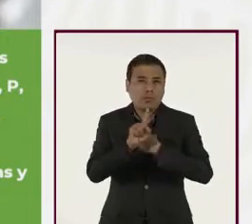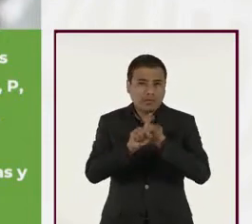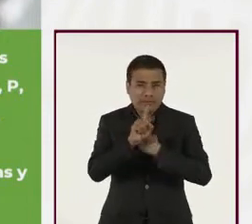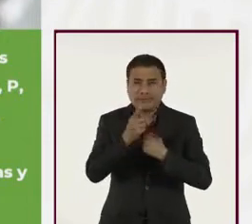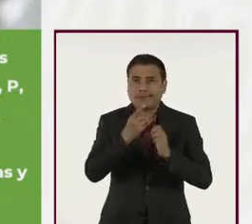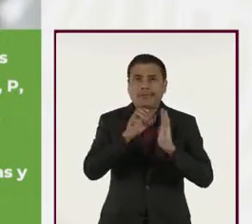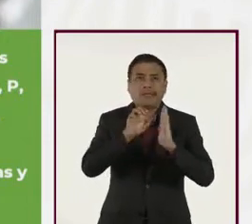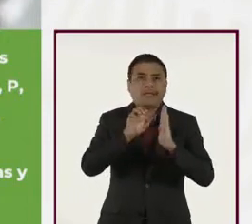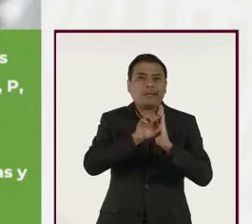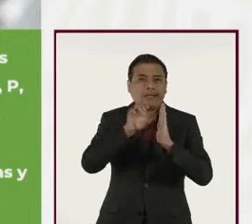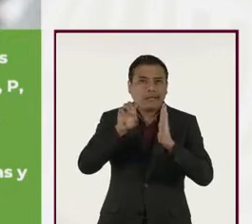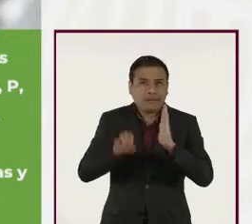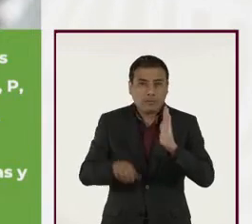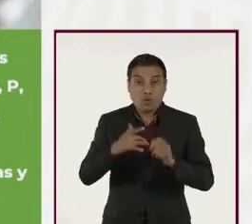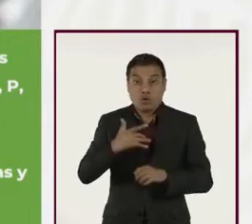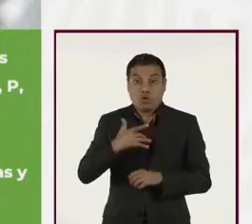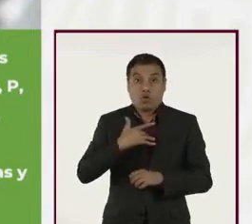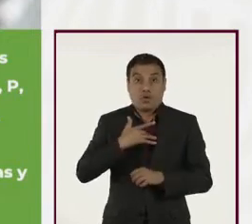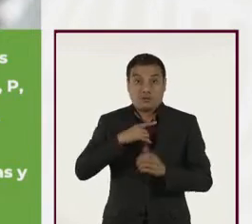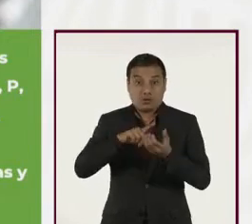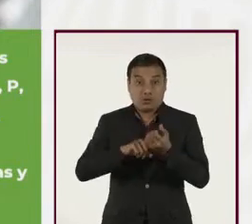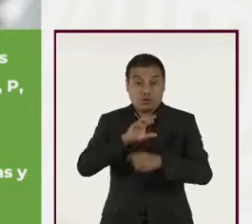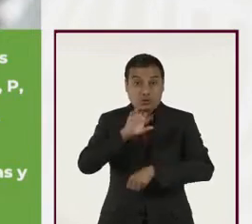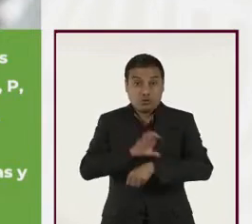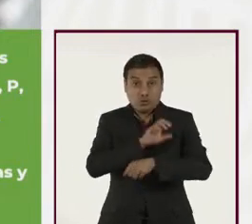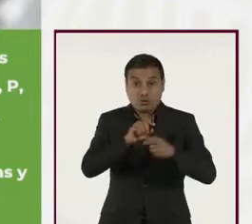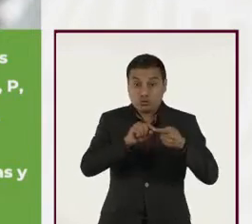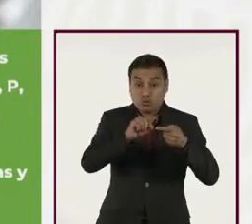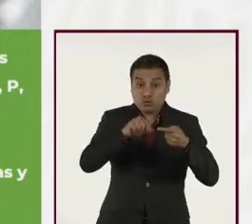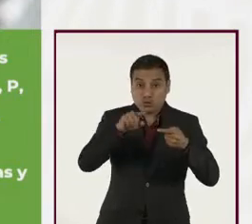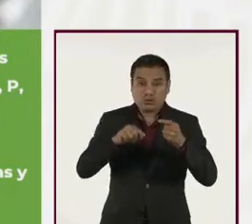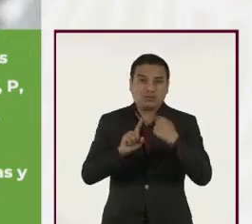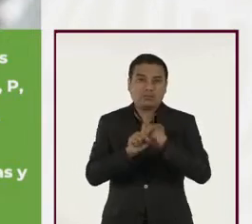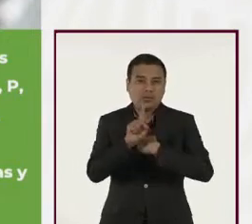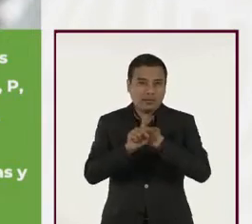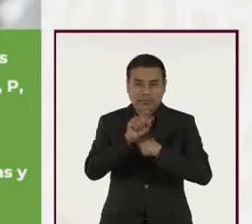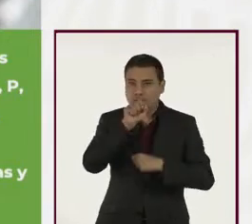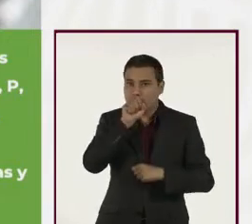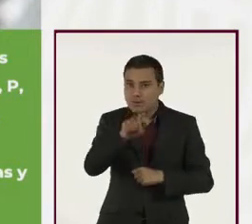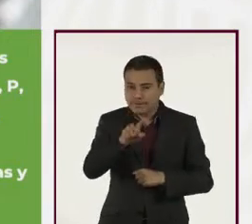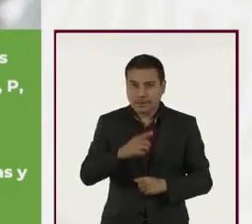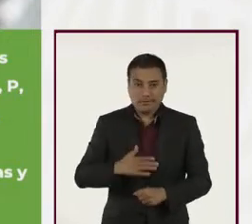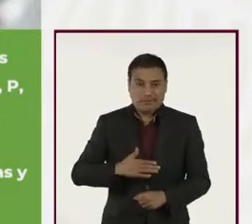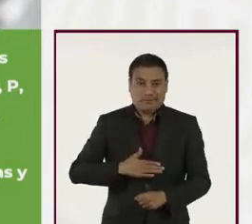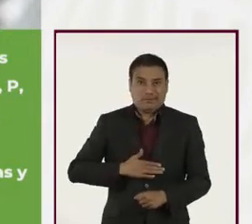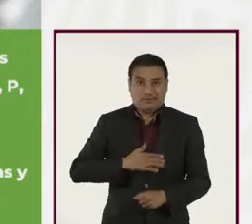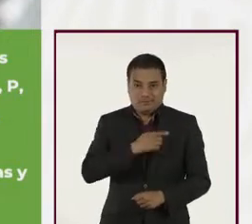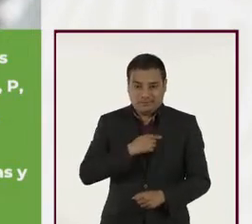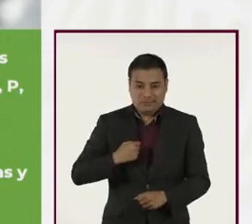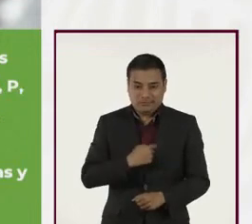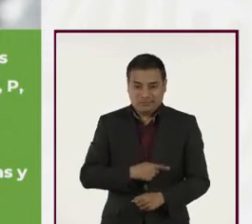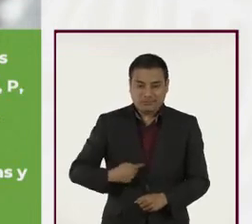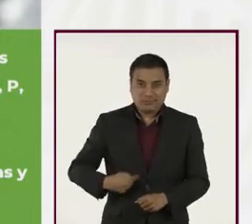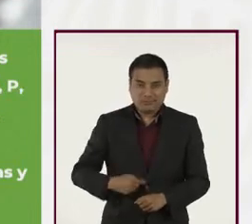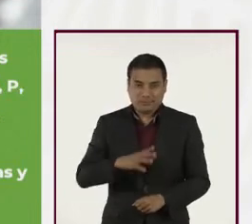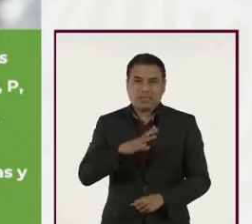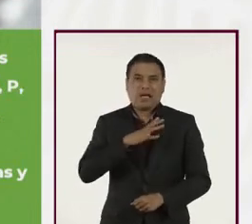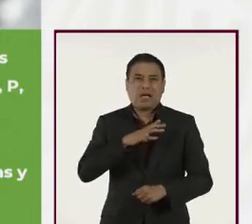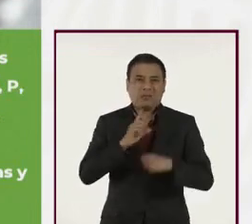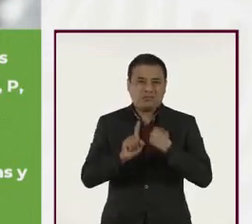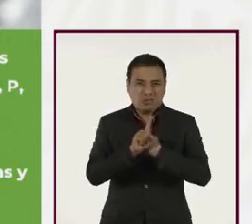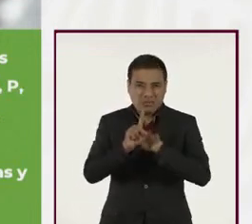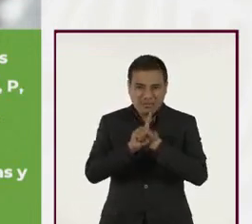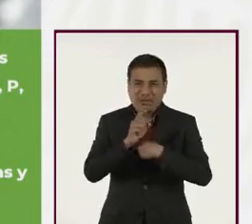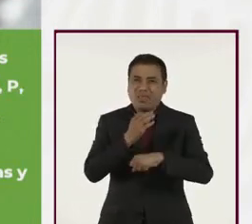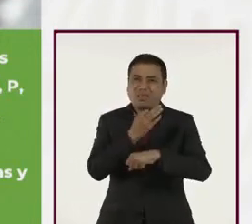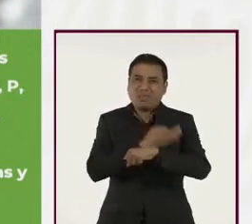conducción eléctrica en el corazón. A nivel gastrointestinal, tenemos un retardo en el vaciamiento gástrico, por eso es que las